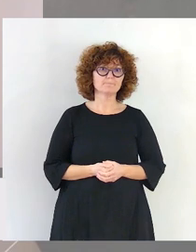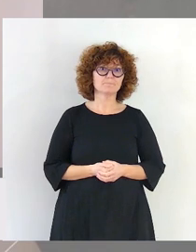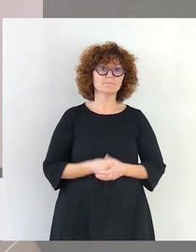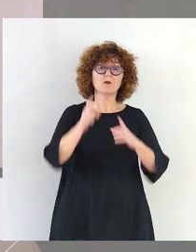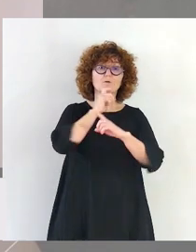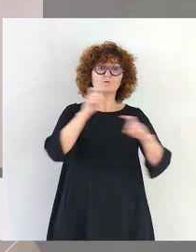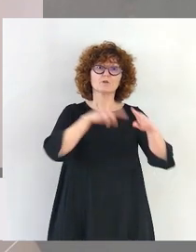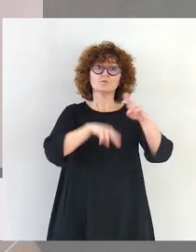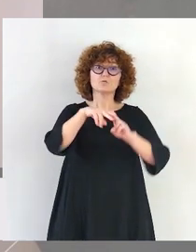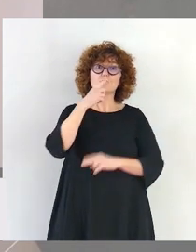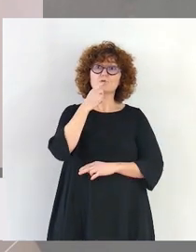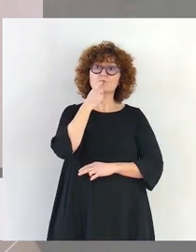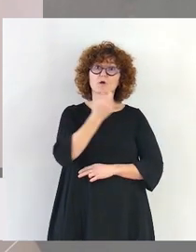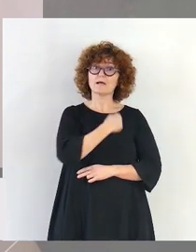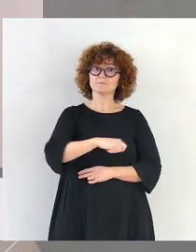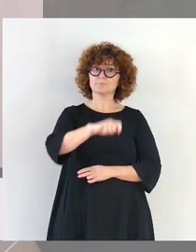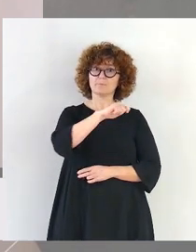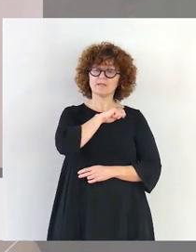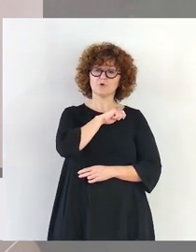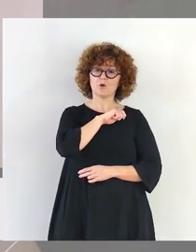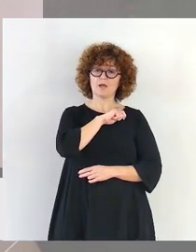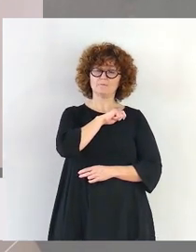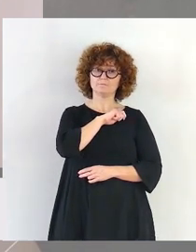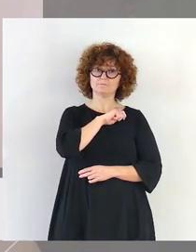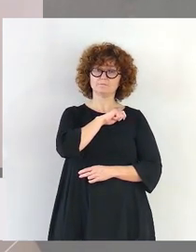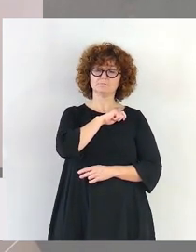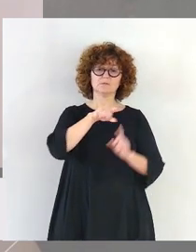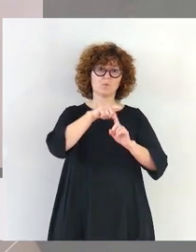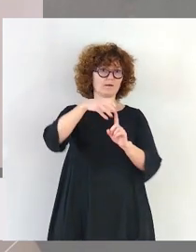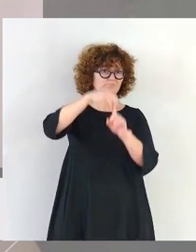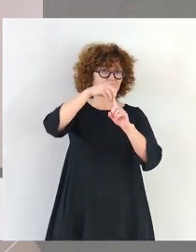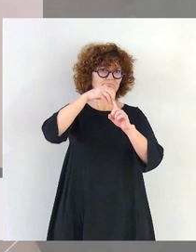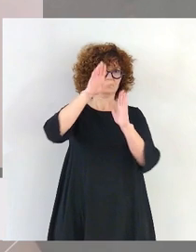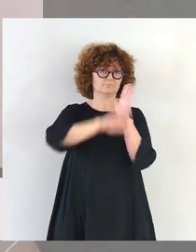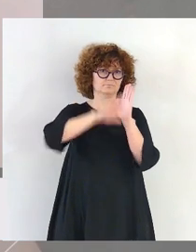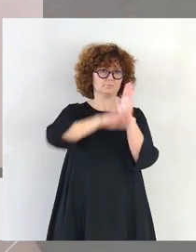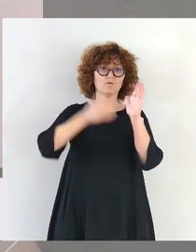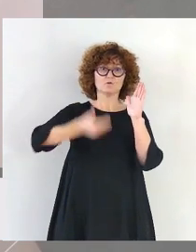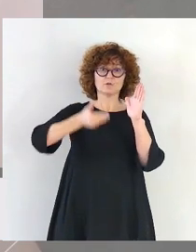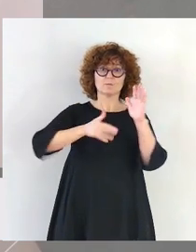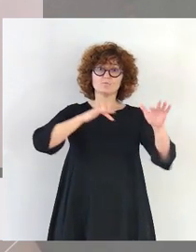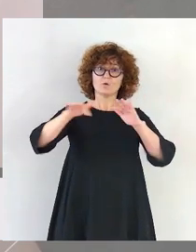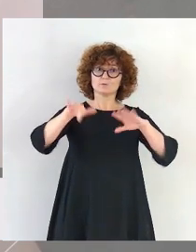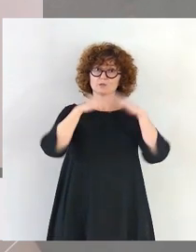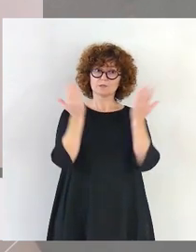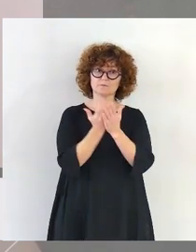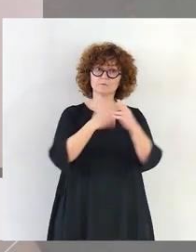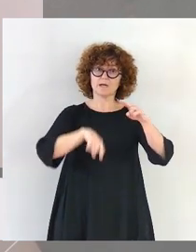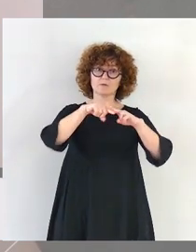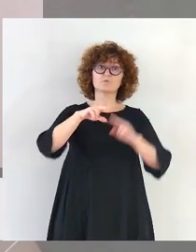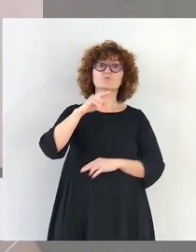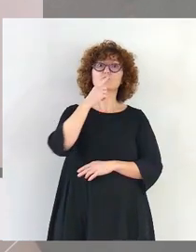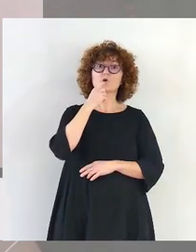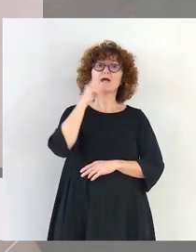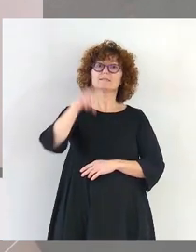Cruz Roja española cuya actuación está sustentada en los principios fundamentales del movimiento Internacional de la Cruz Roja y de la